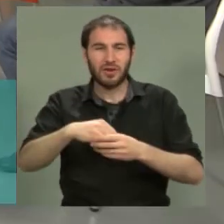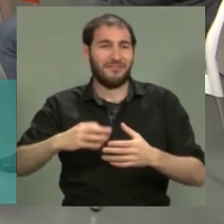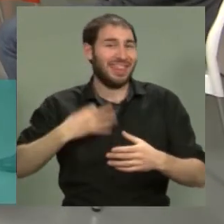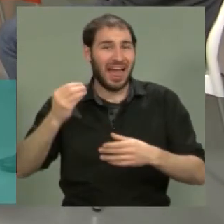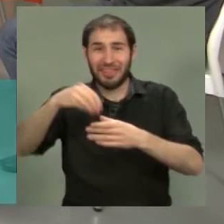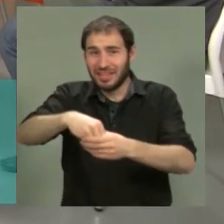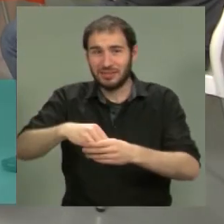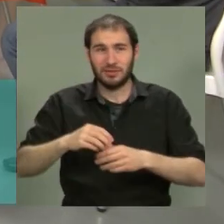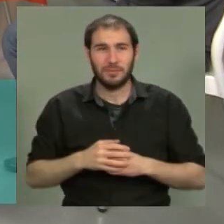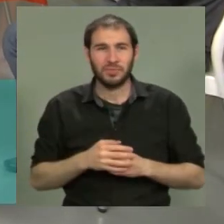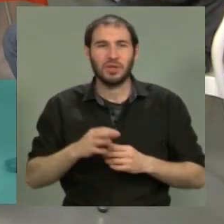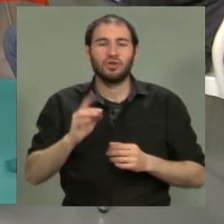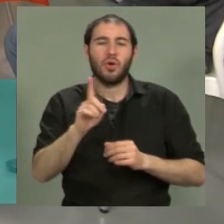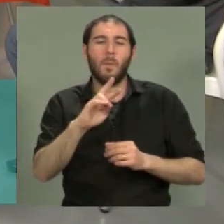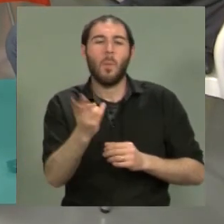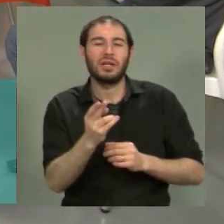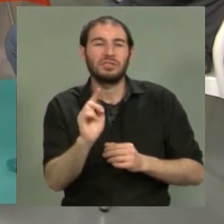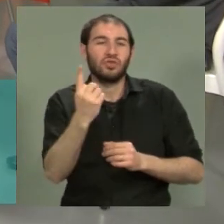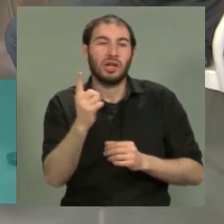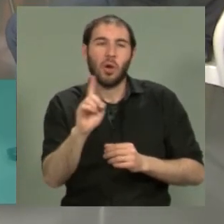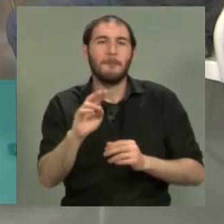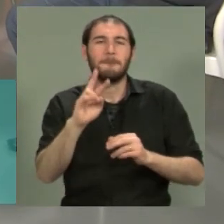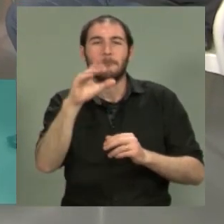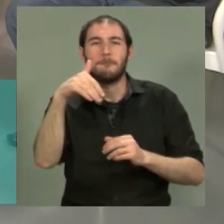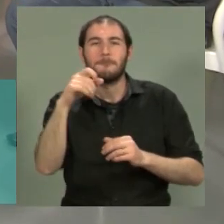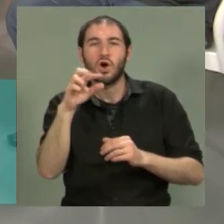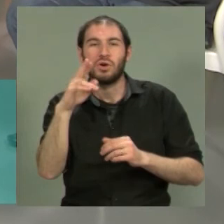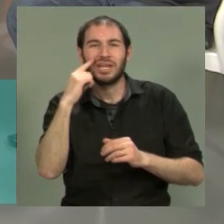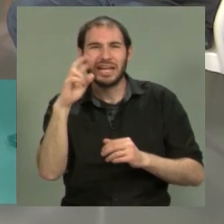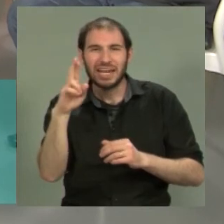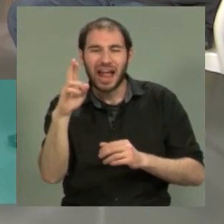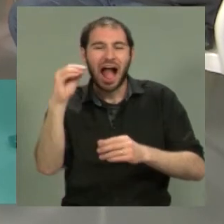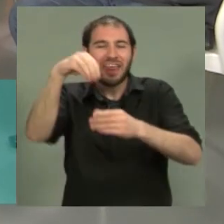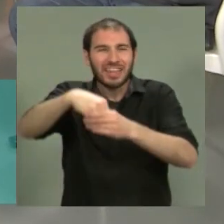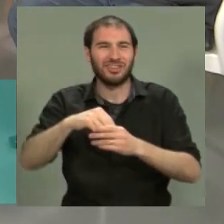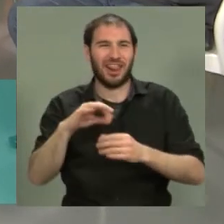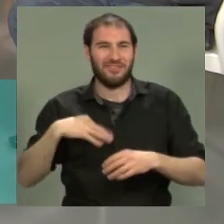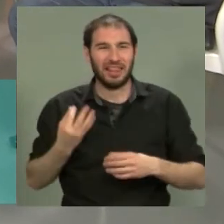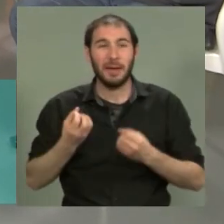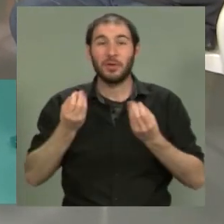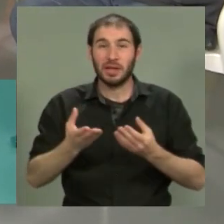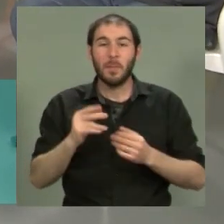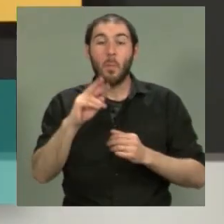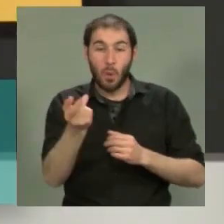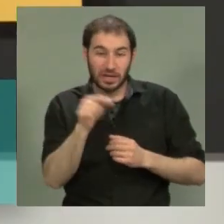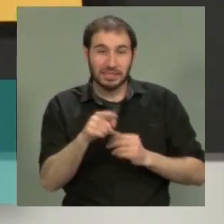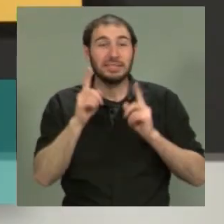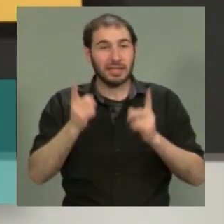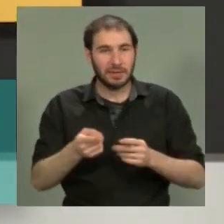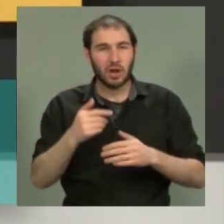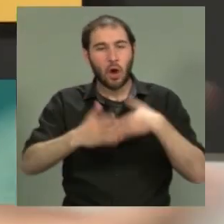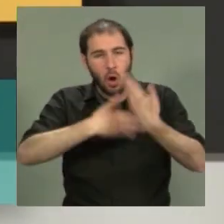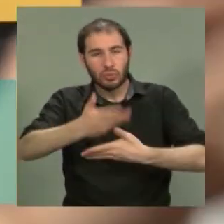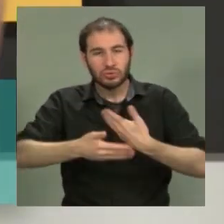no la muerte, el morir. Bien. Como parte de la vida, porque la muerte también son construcciones discursivas.